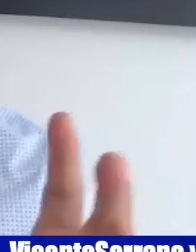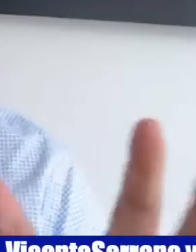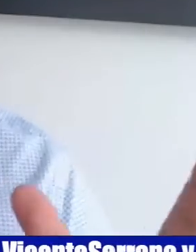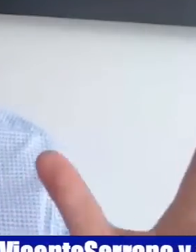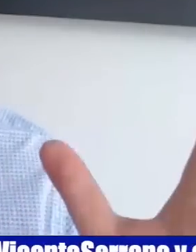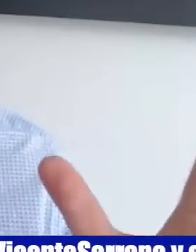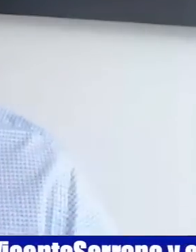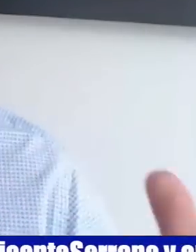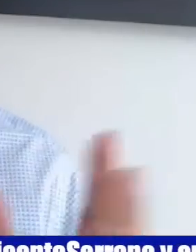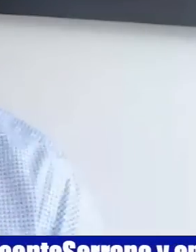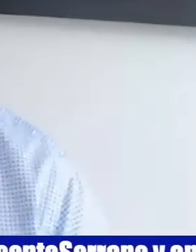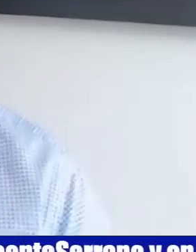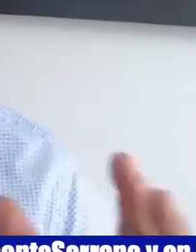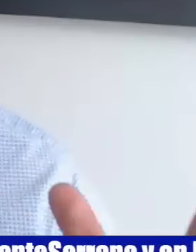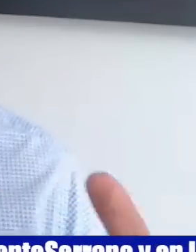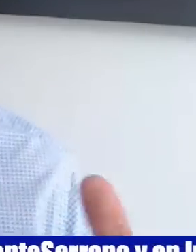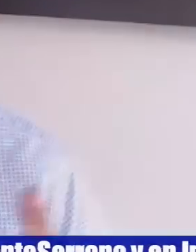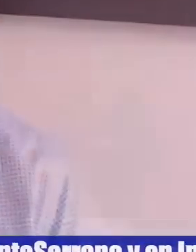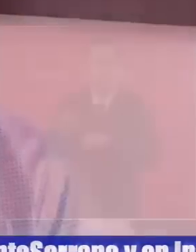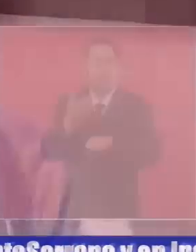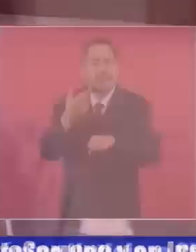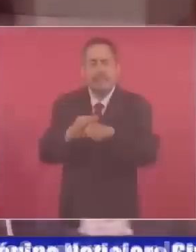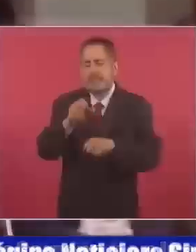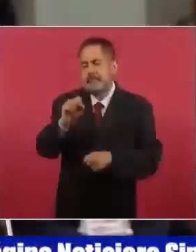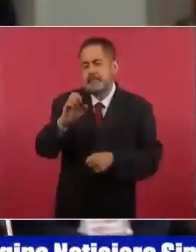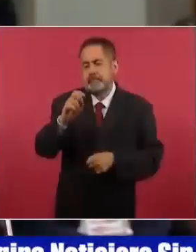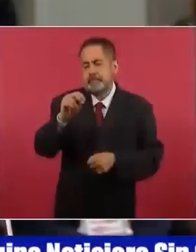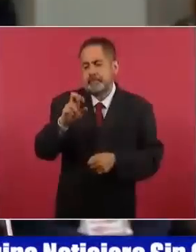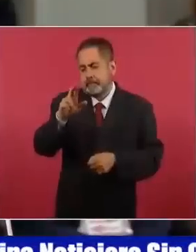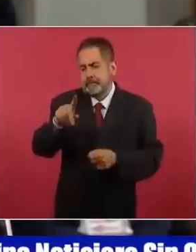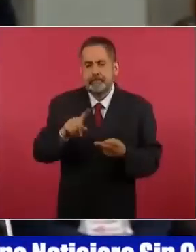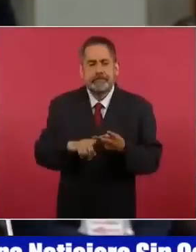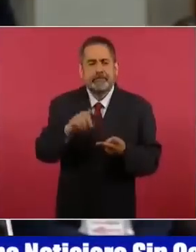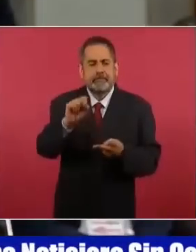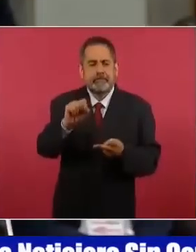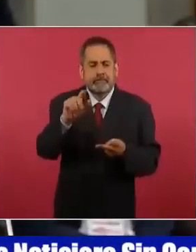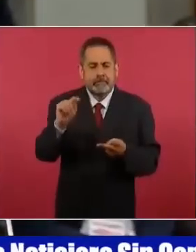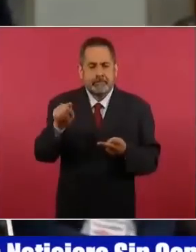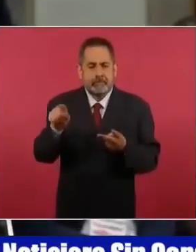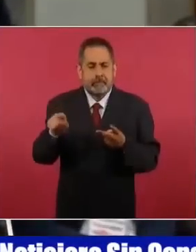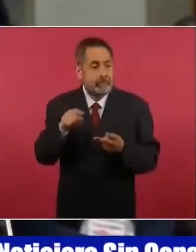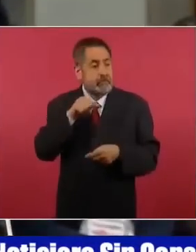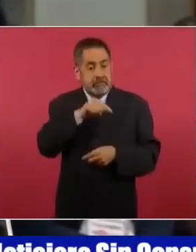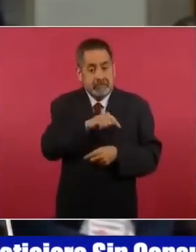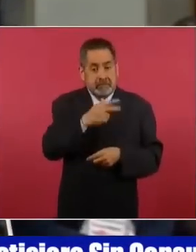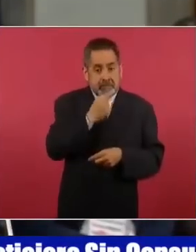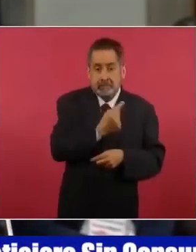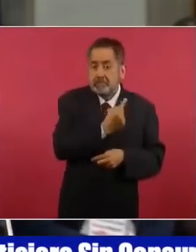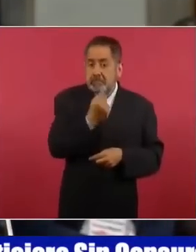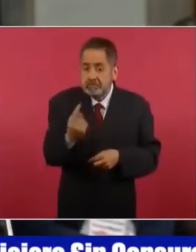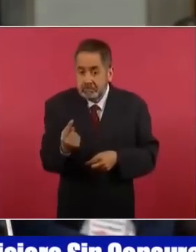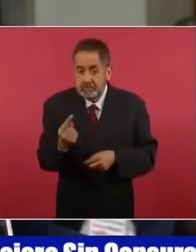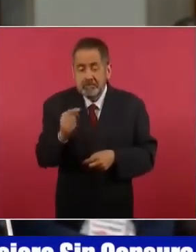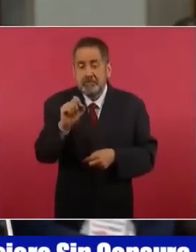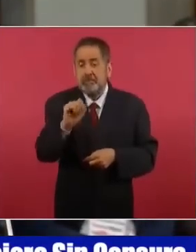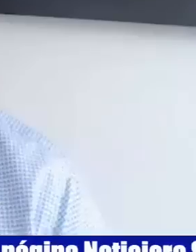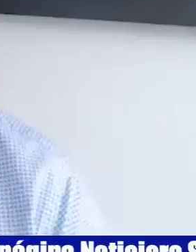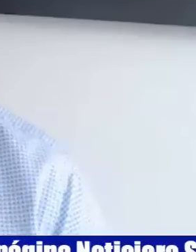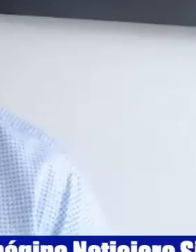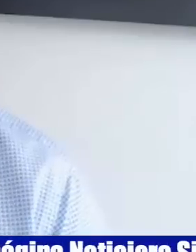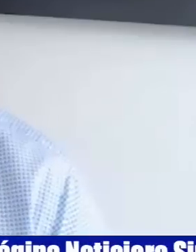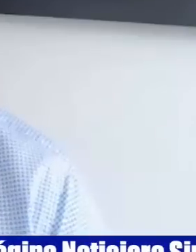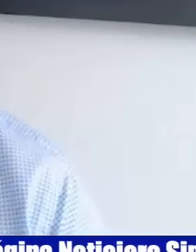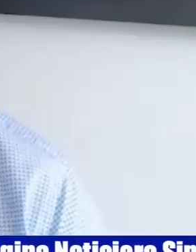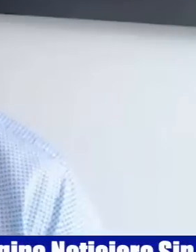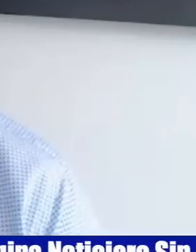o todavía hay sectores, todavía hay paraestatales que están trabajando para la oposición. Y aquí en Pemex algo raro,